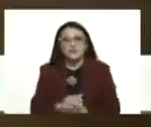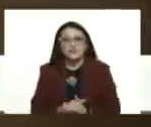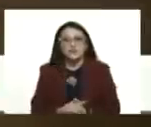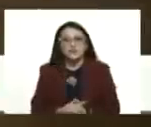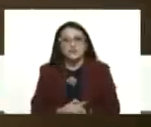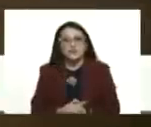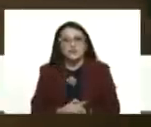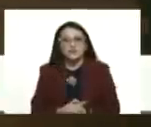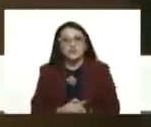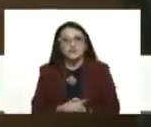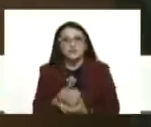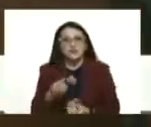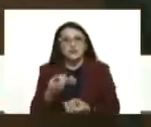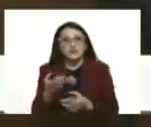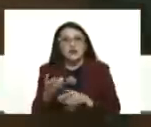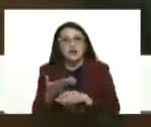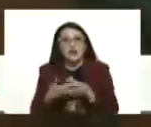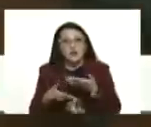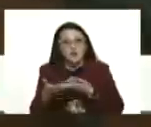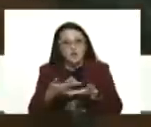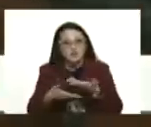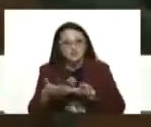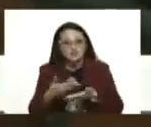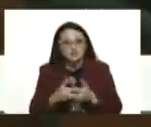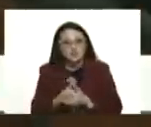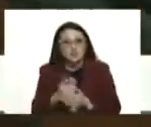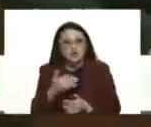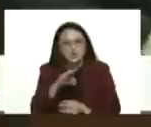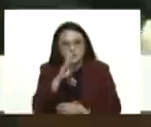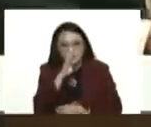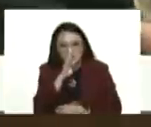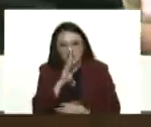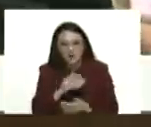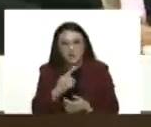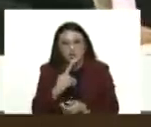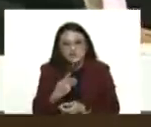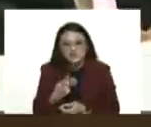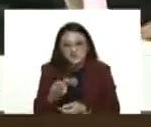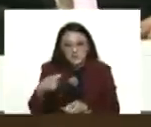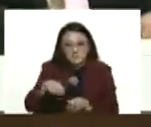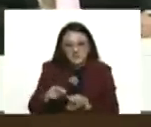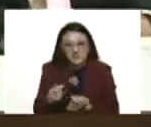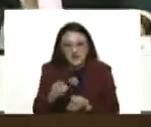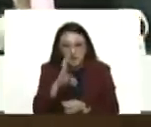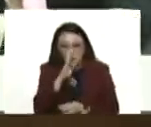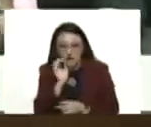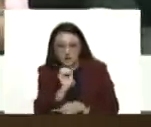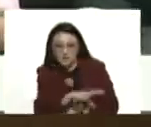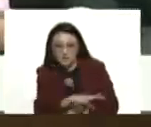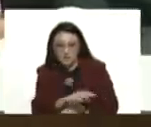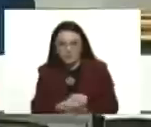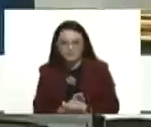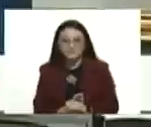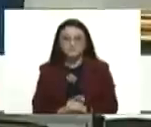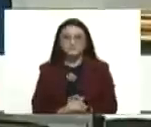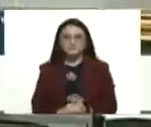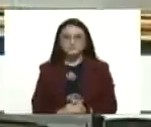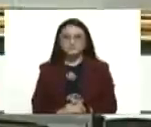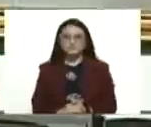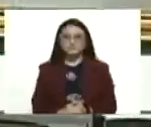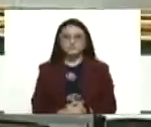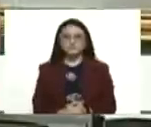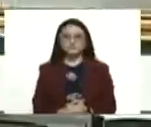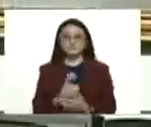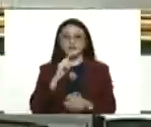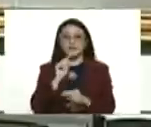le ofrece el negocio, de ese que tiene un banco y le dice, meter la plata aquí en este banco, de ese